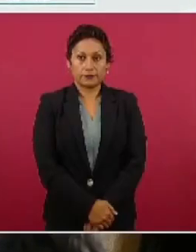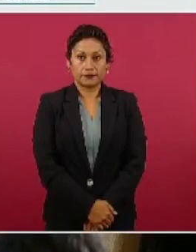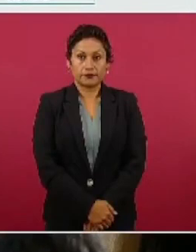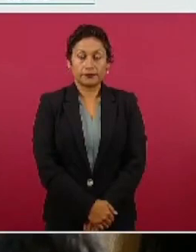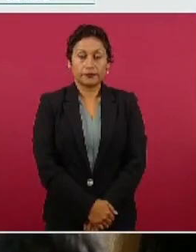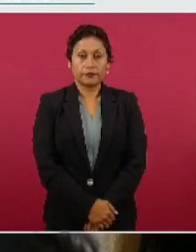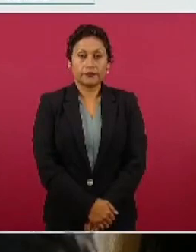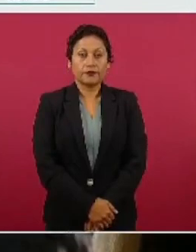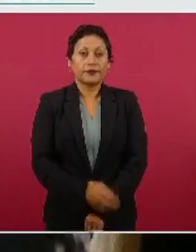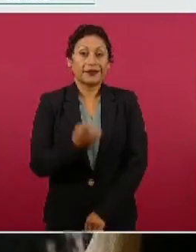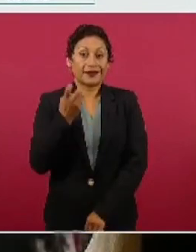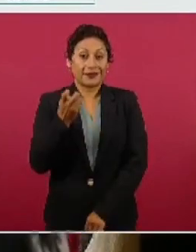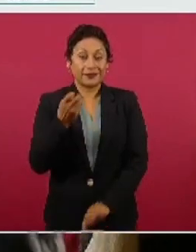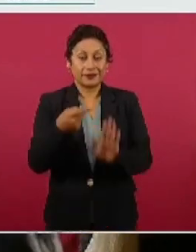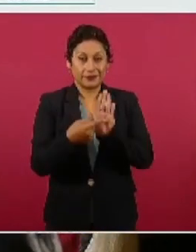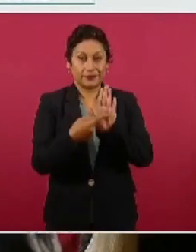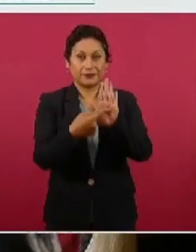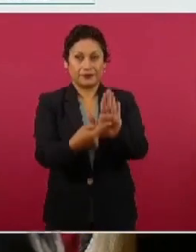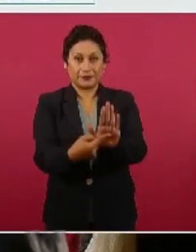diarios.